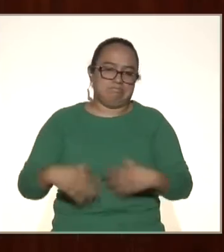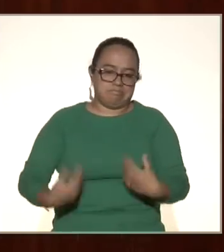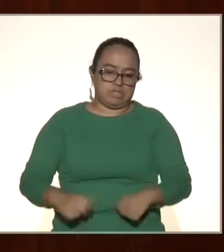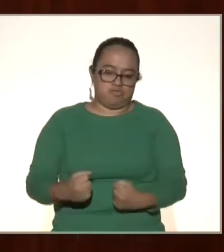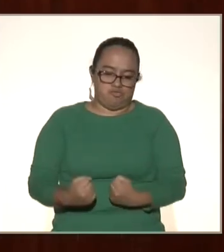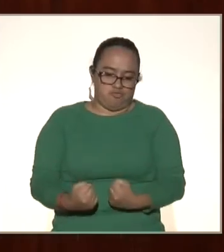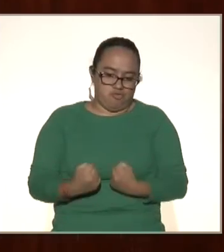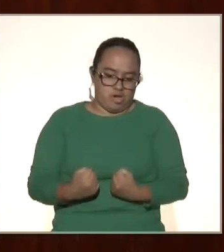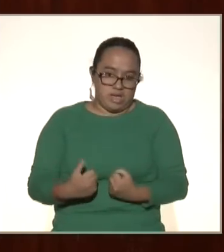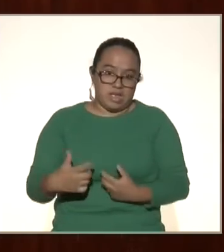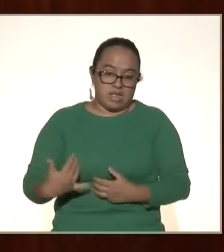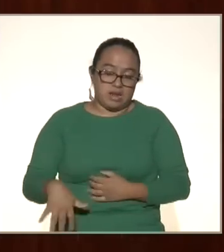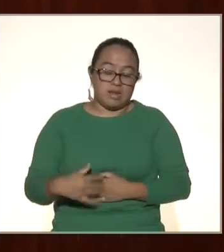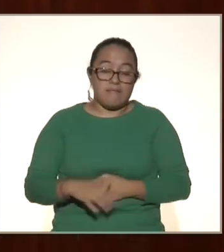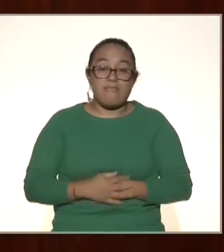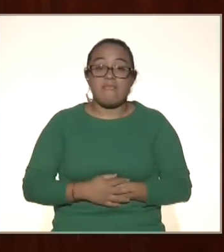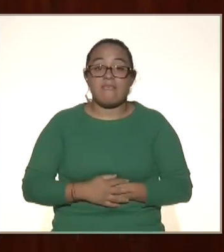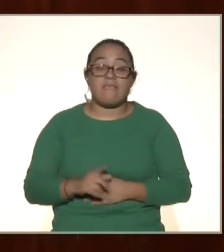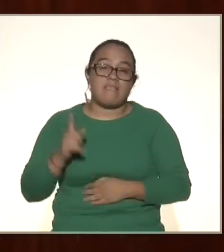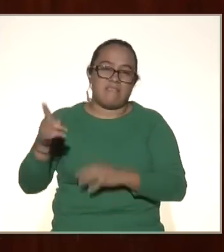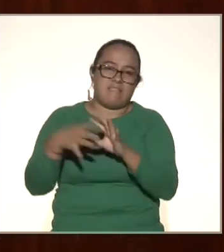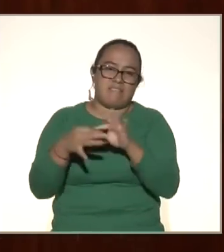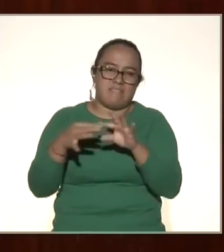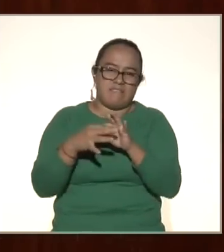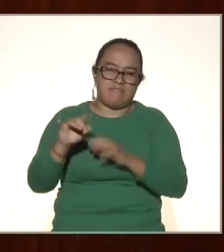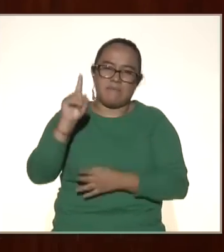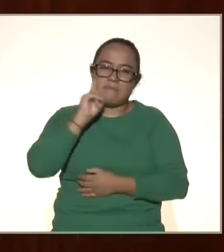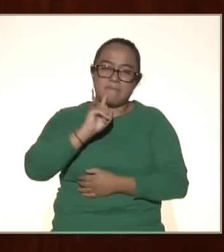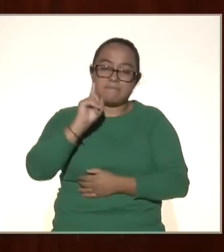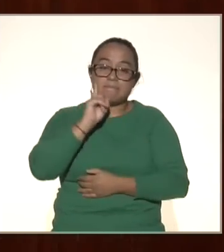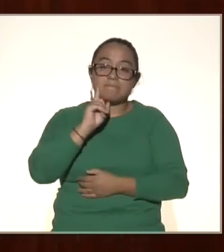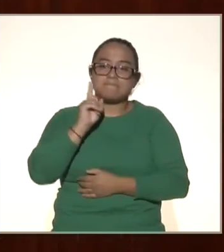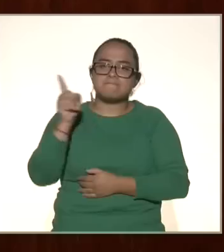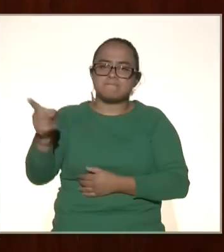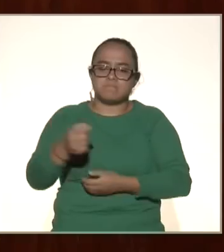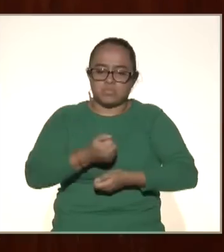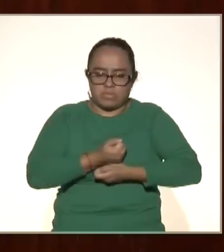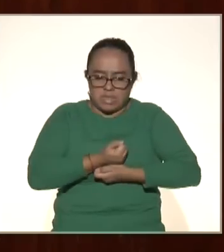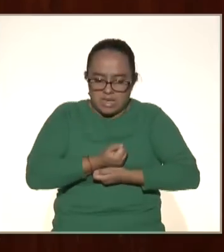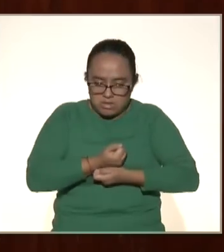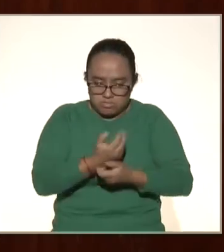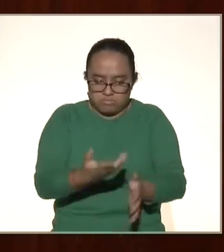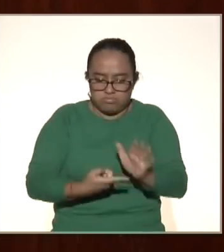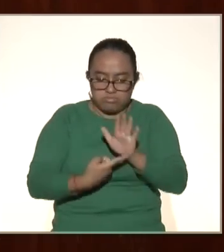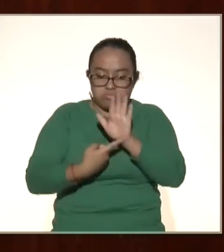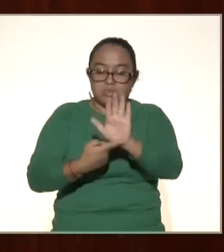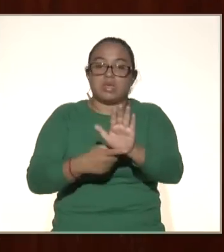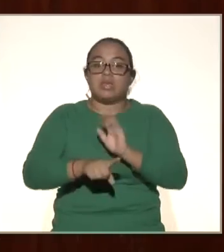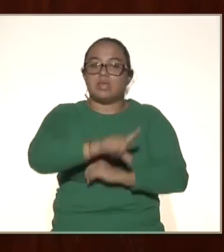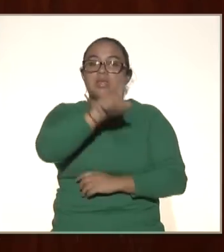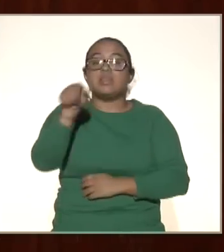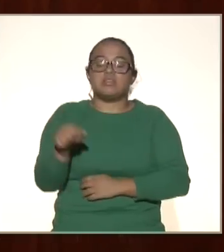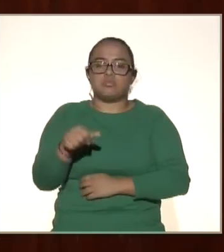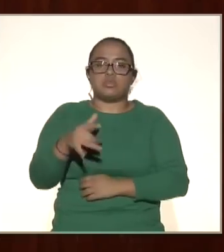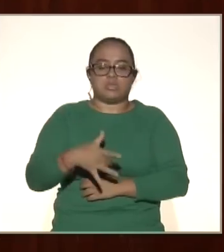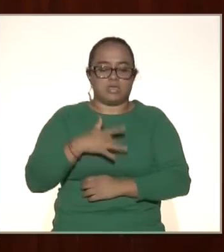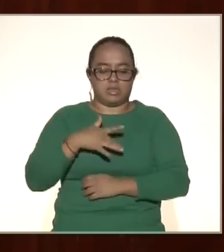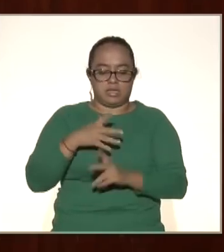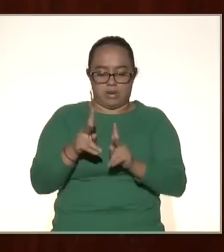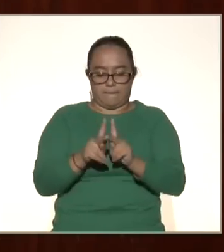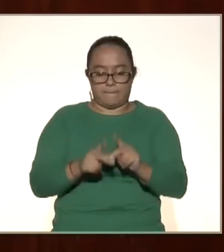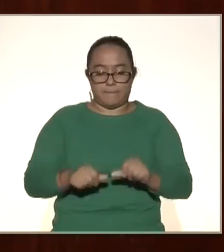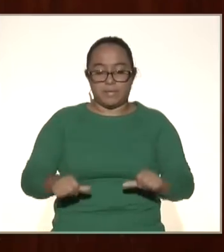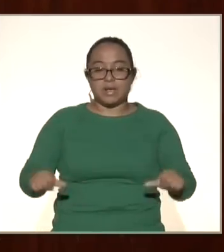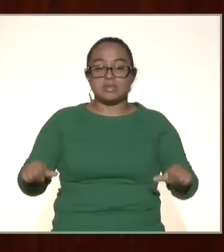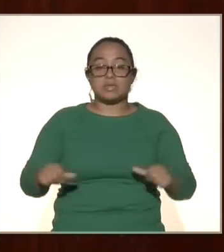y como menciona que al momento de ella poder expresarlo, empieza a sentir paz, ¿no? Dicen que